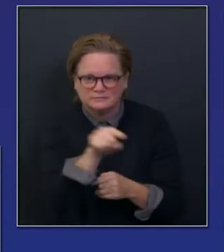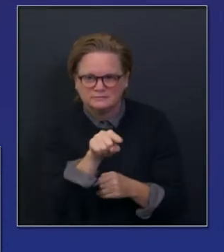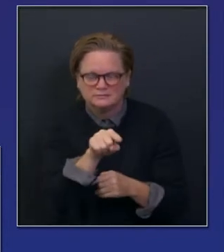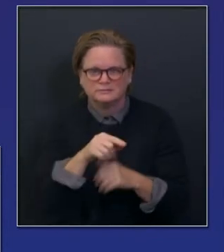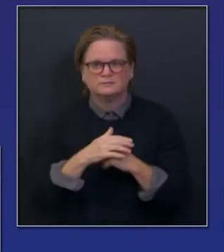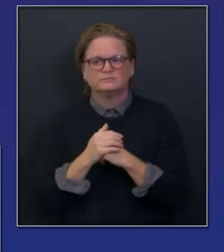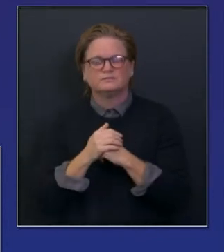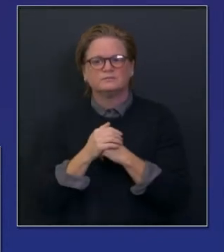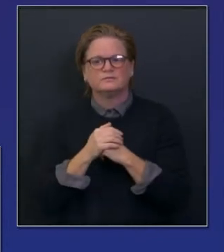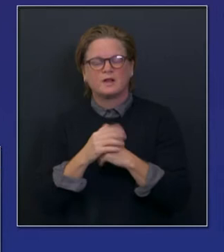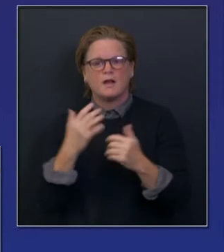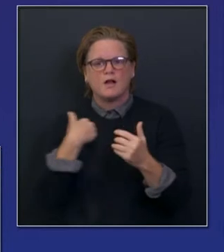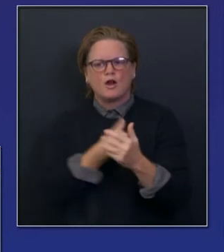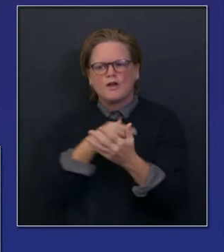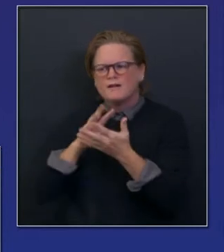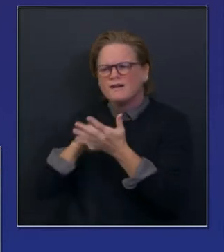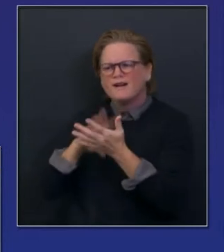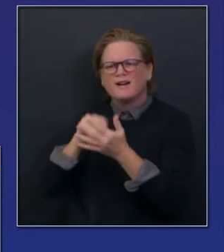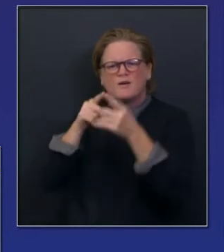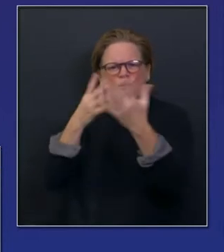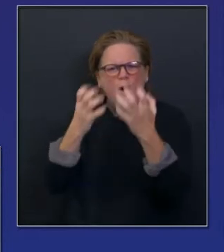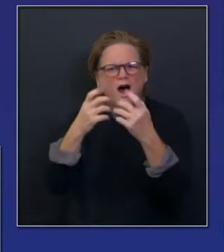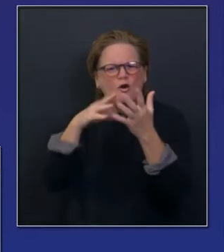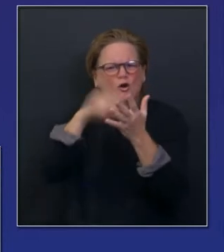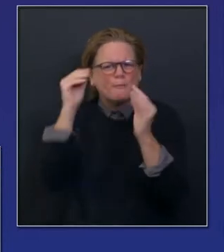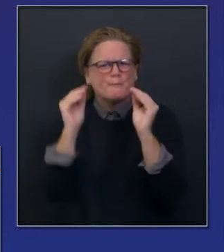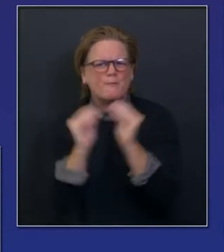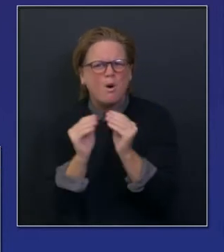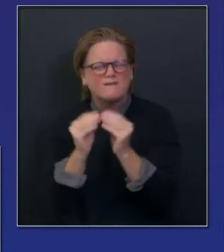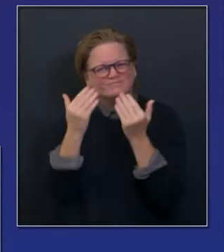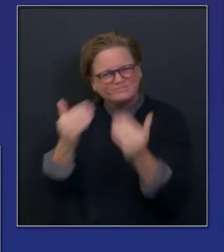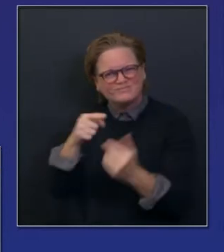ver ustedes en nuestro sitio web